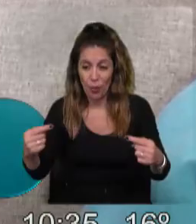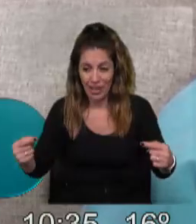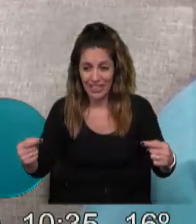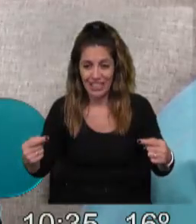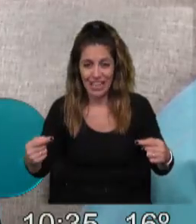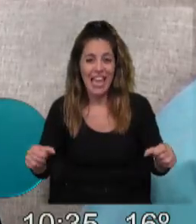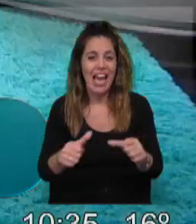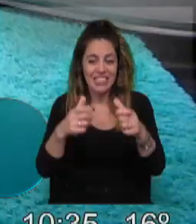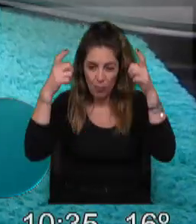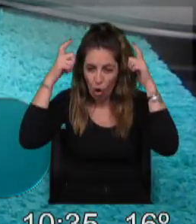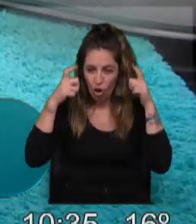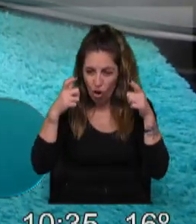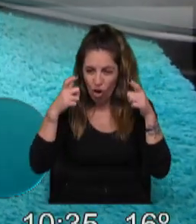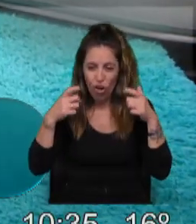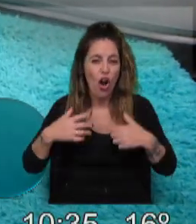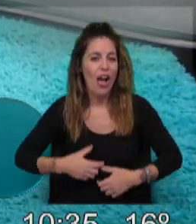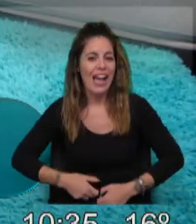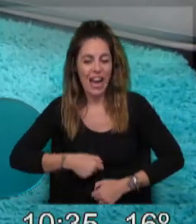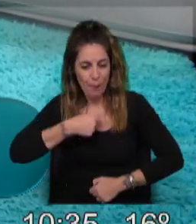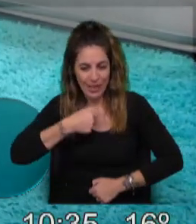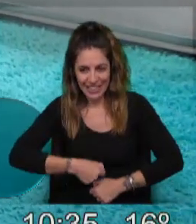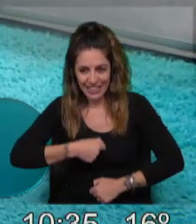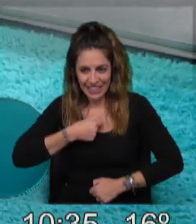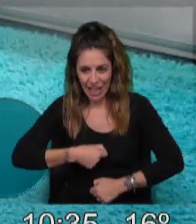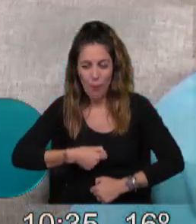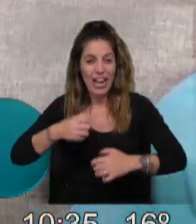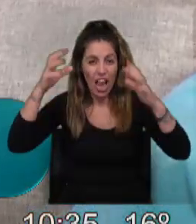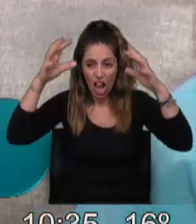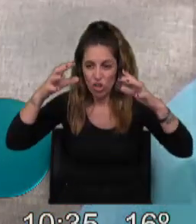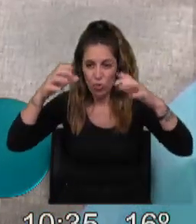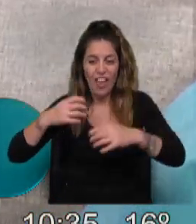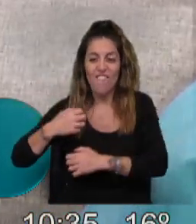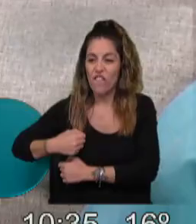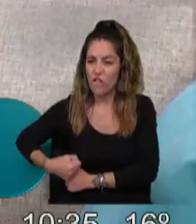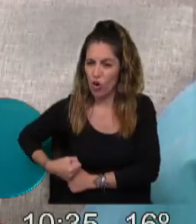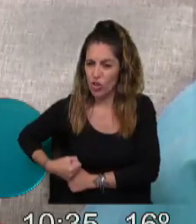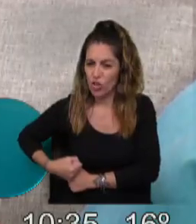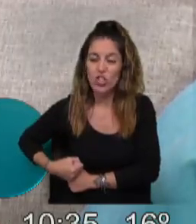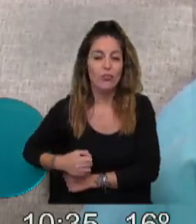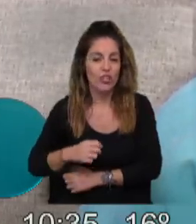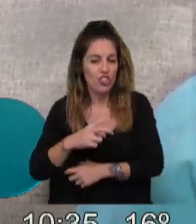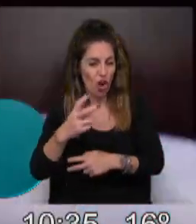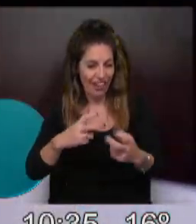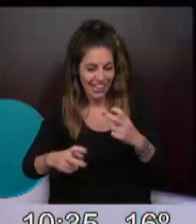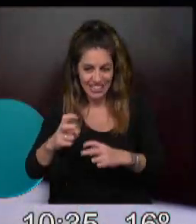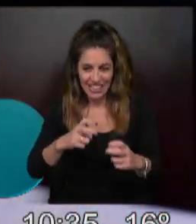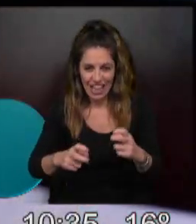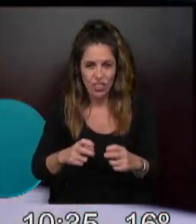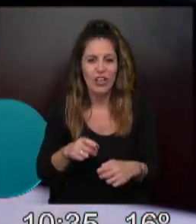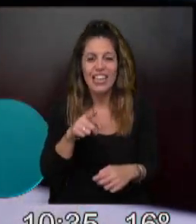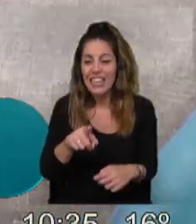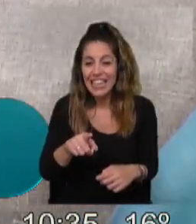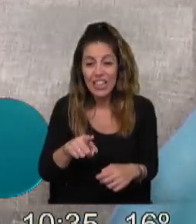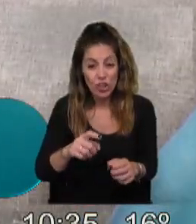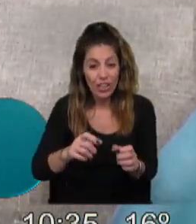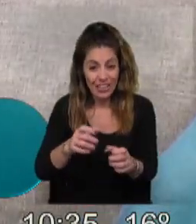bueno, hacemos lo que son los gorros, hacemos camperitas de lluvia también, todo lo que son los bolsos, es sumamente reciclado. O sea que esto era una vela de esas. Sí,